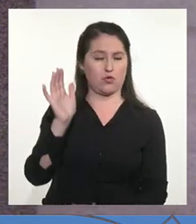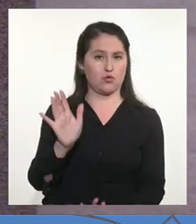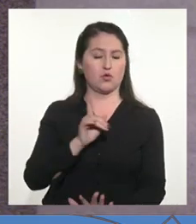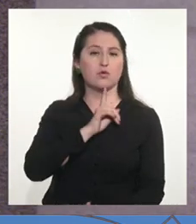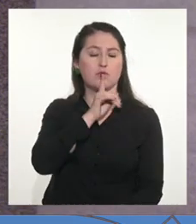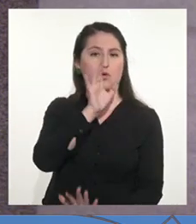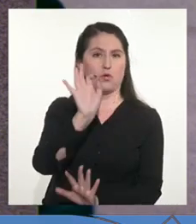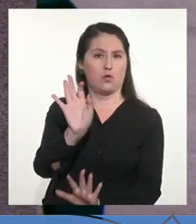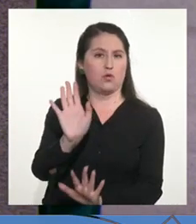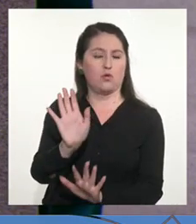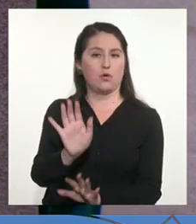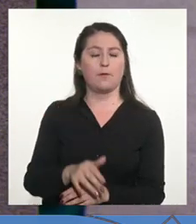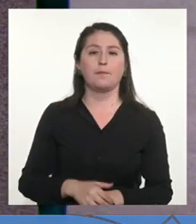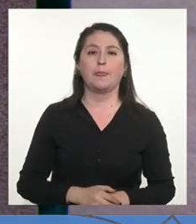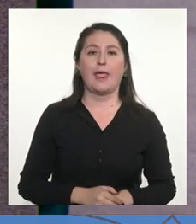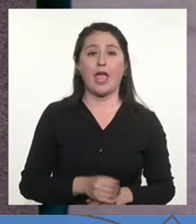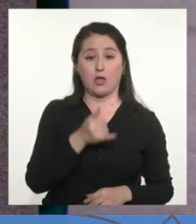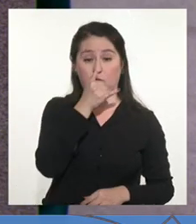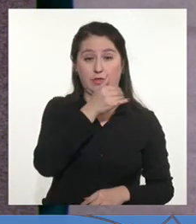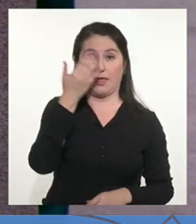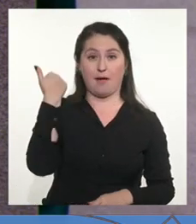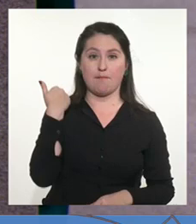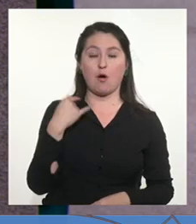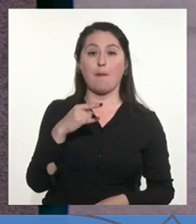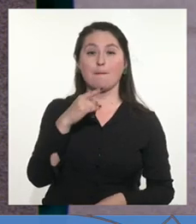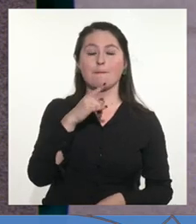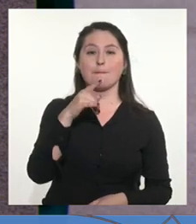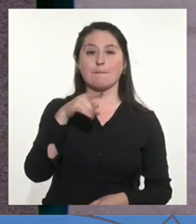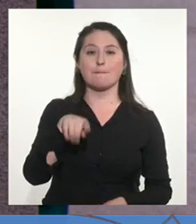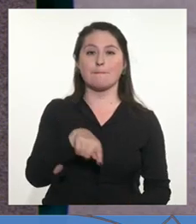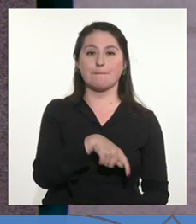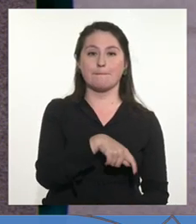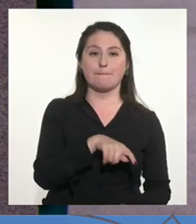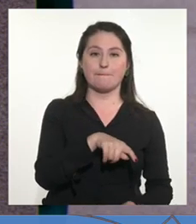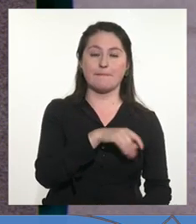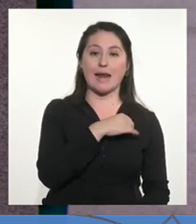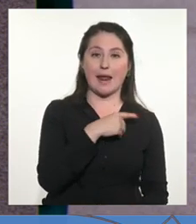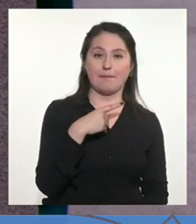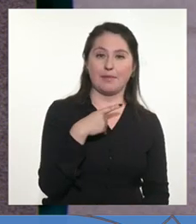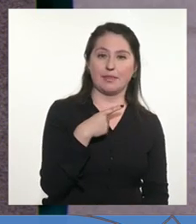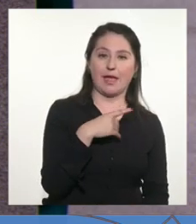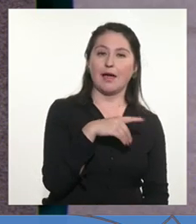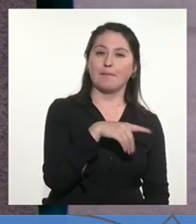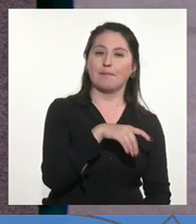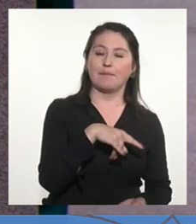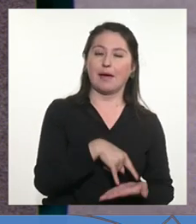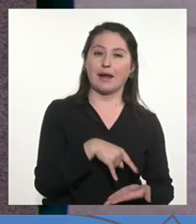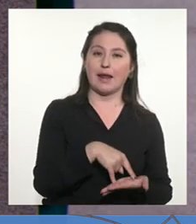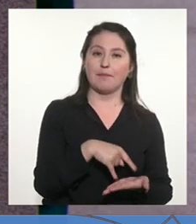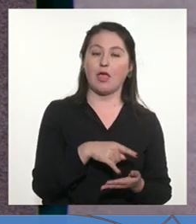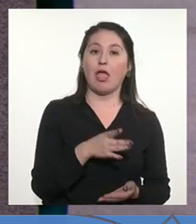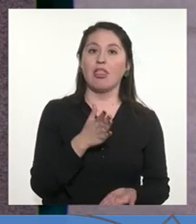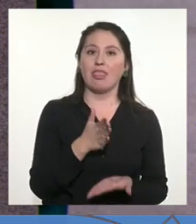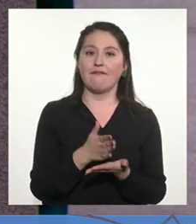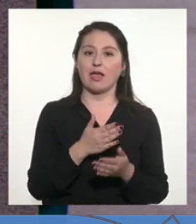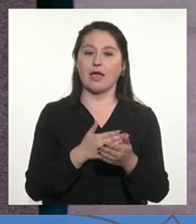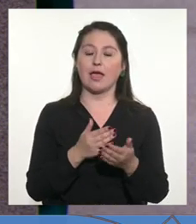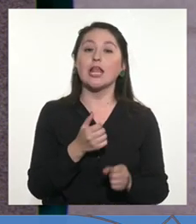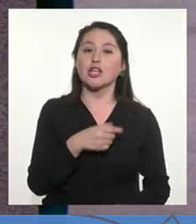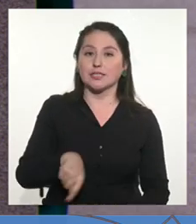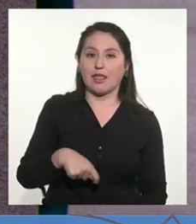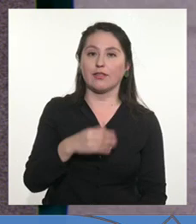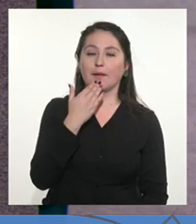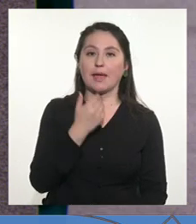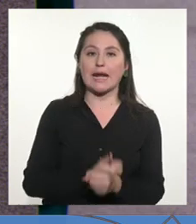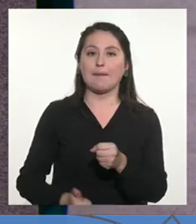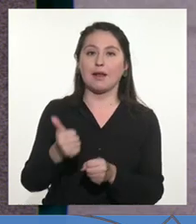planteó hace tiempo atrás que los parlamentarios y los senadores y diputados iremos ser reemplazados por robots entonces el